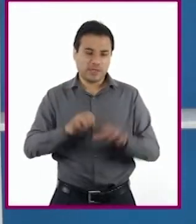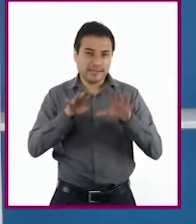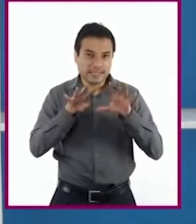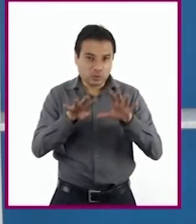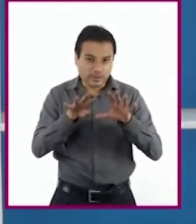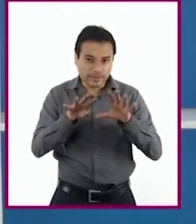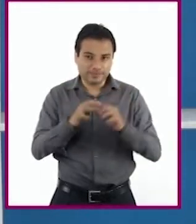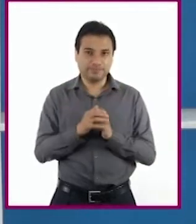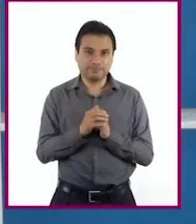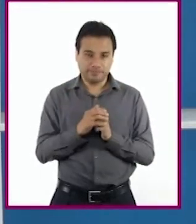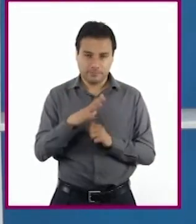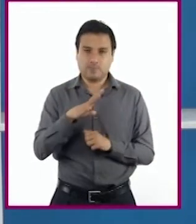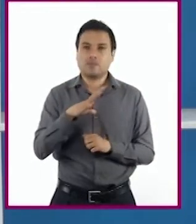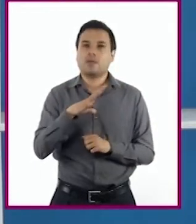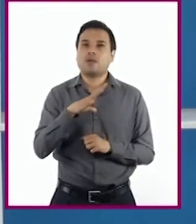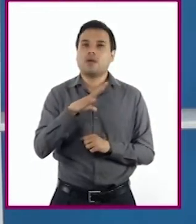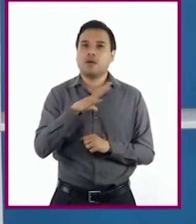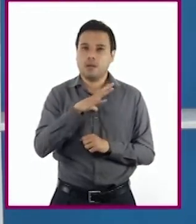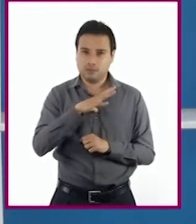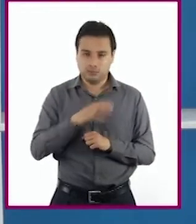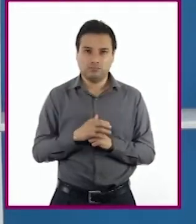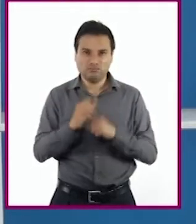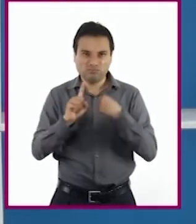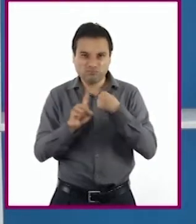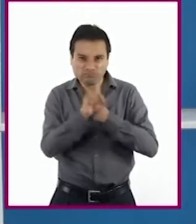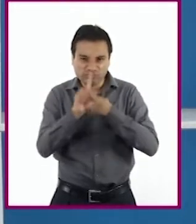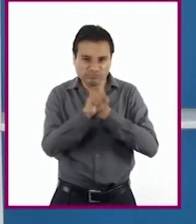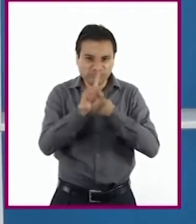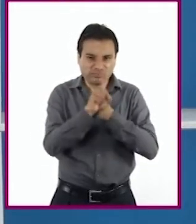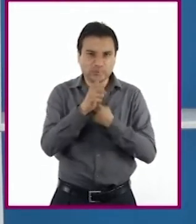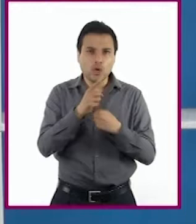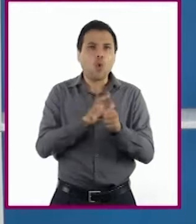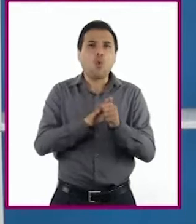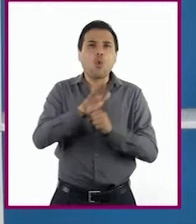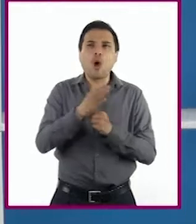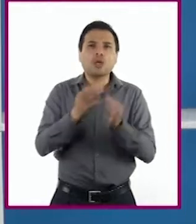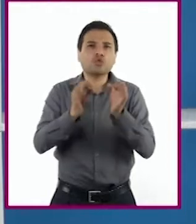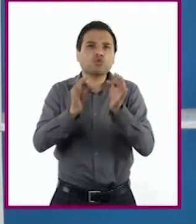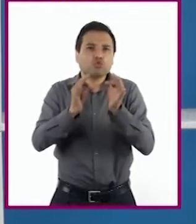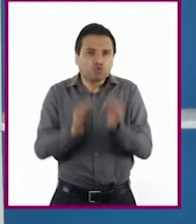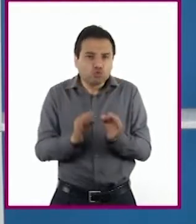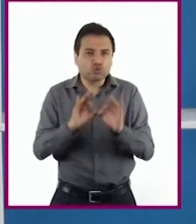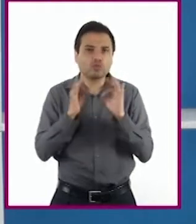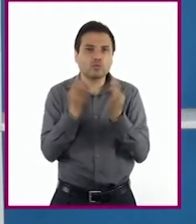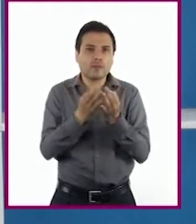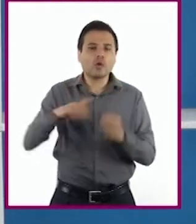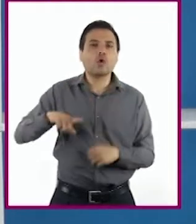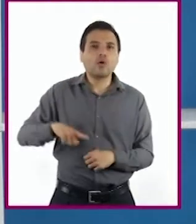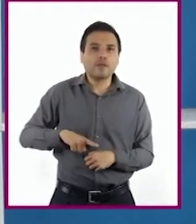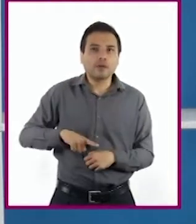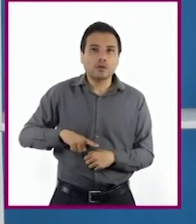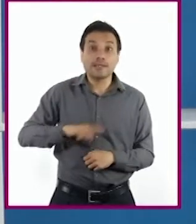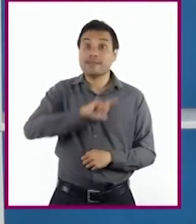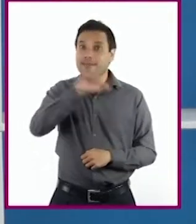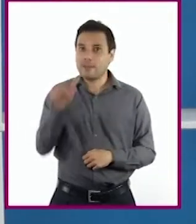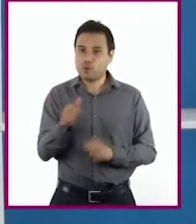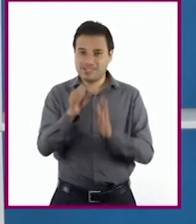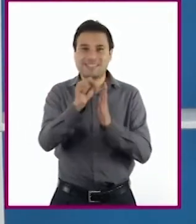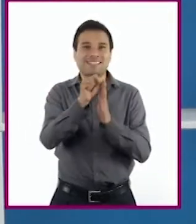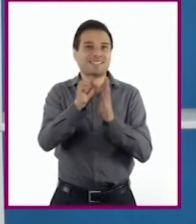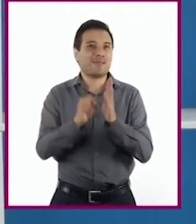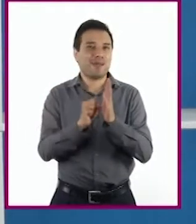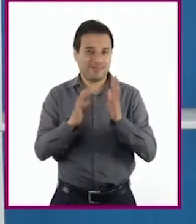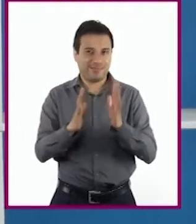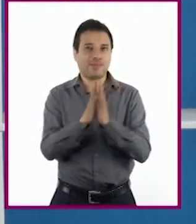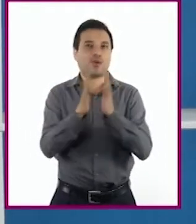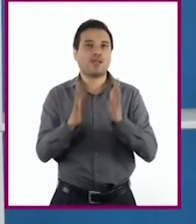una pugna prolongada por definir el tipo de sociedad que podríamos tener, siendo la democracia el gobierno